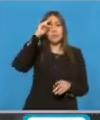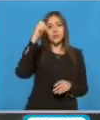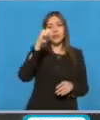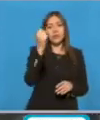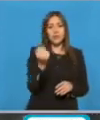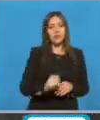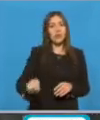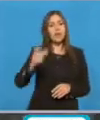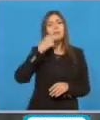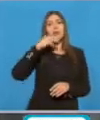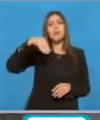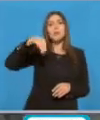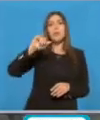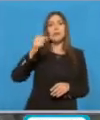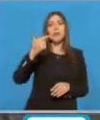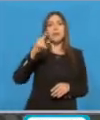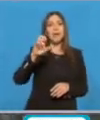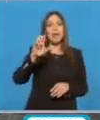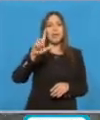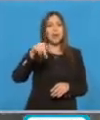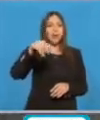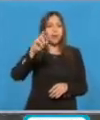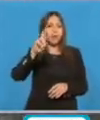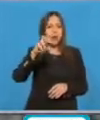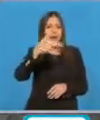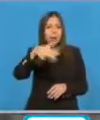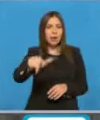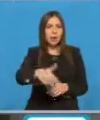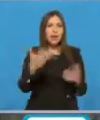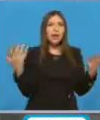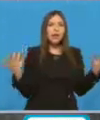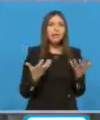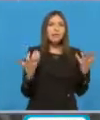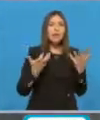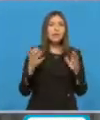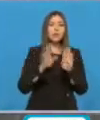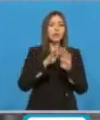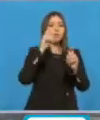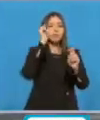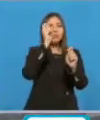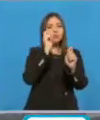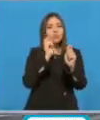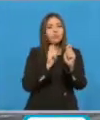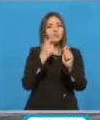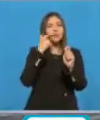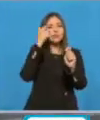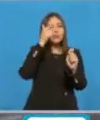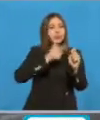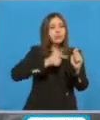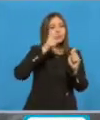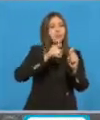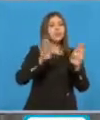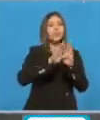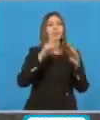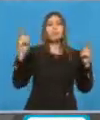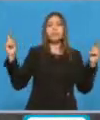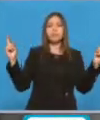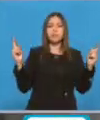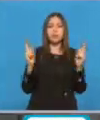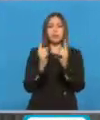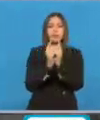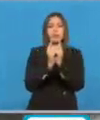de Miguel Noreña para hacer la fundición de esta obra, en donde vemos el encuentro de españoles